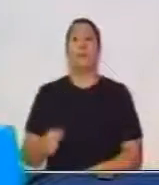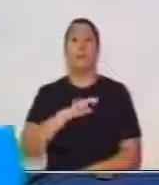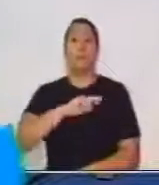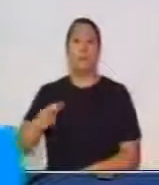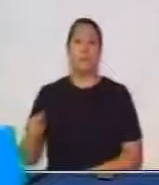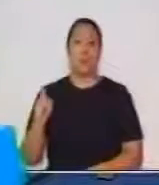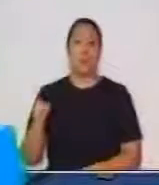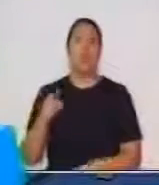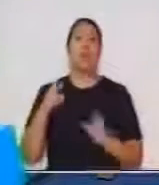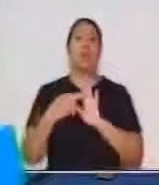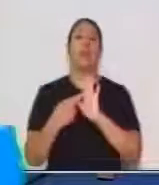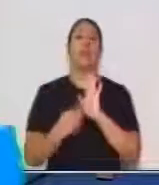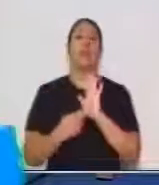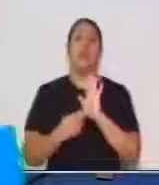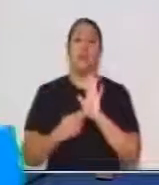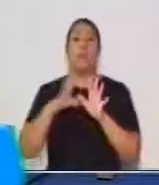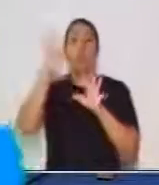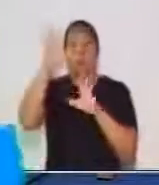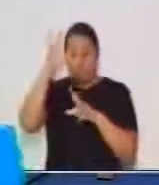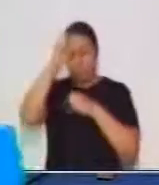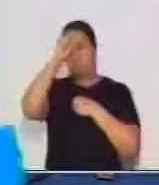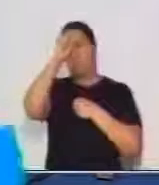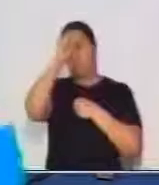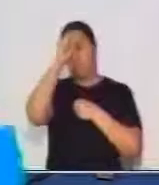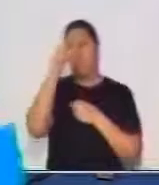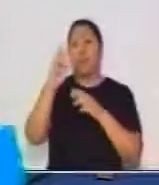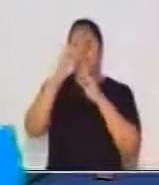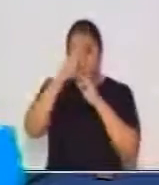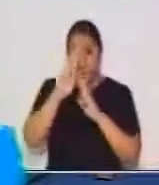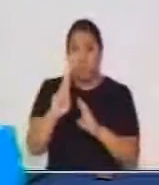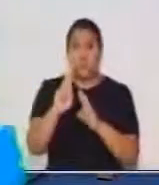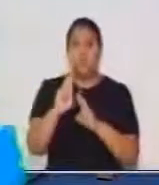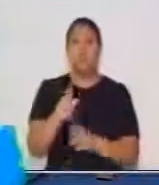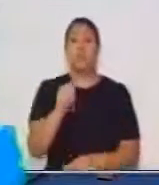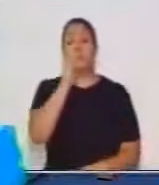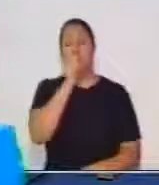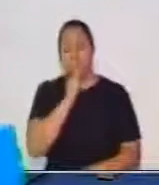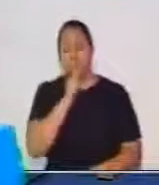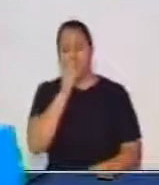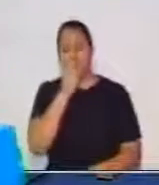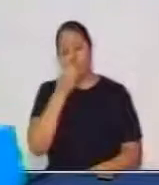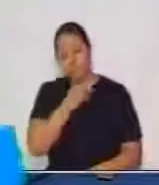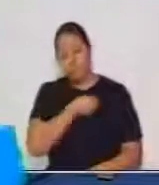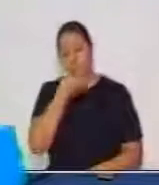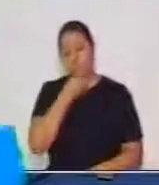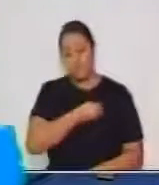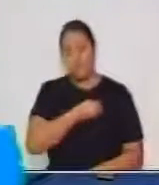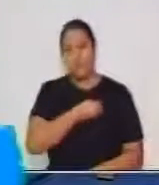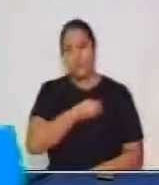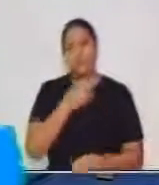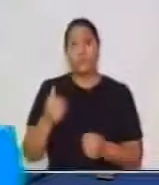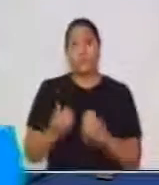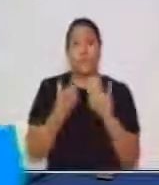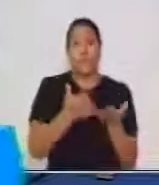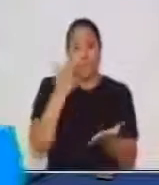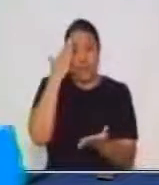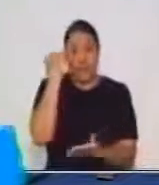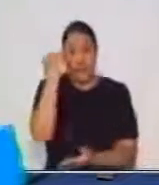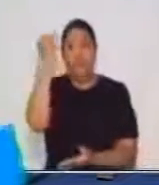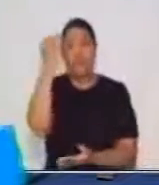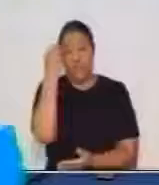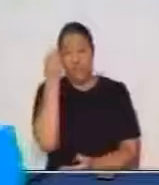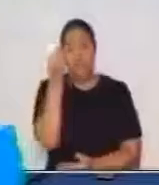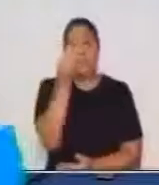¿sí? A tener tolerancia con las opiniones de las otras personas y poder aportar las ideas de manera adecuada.